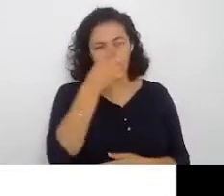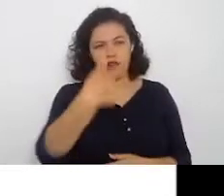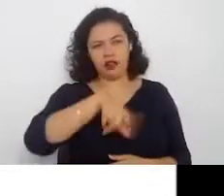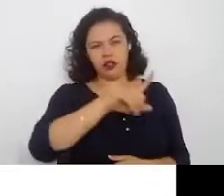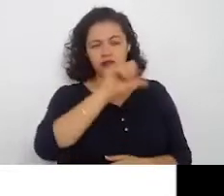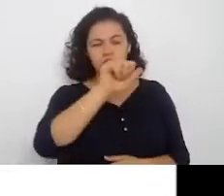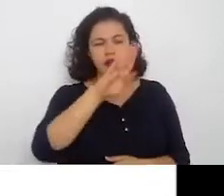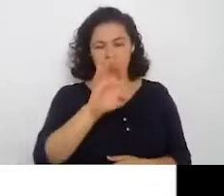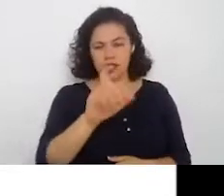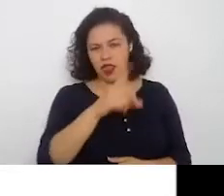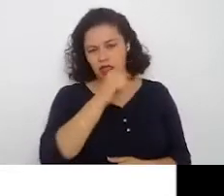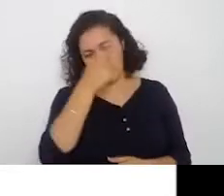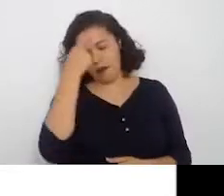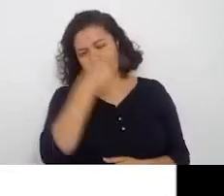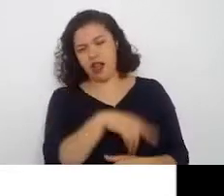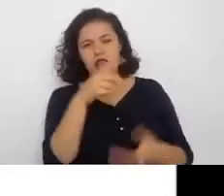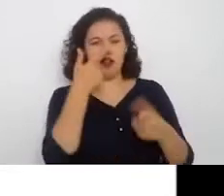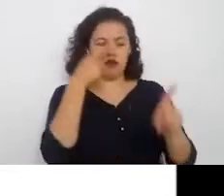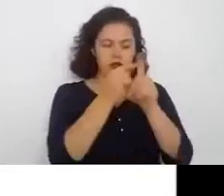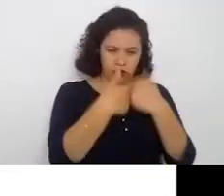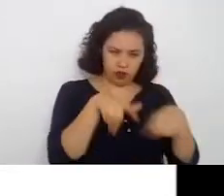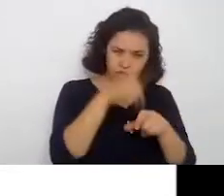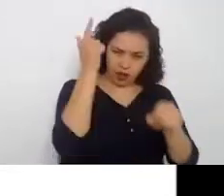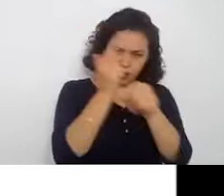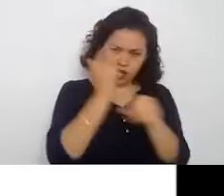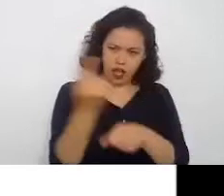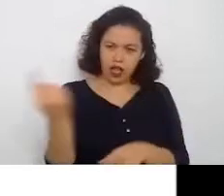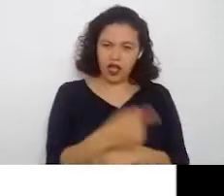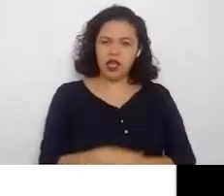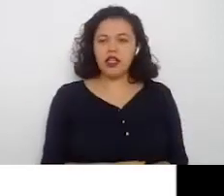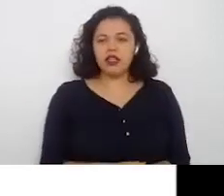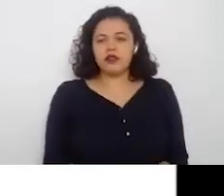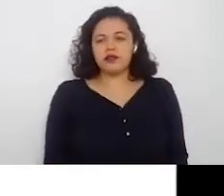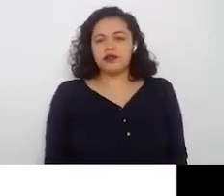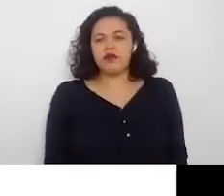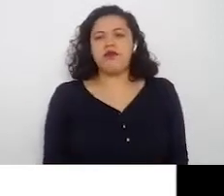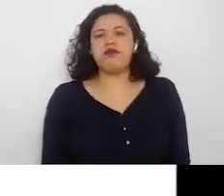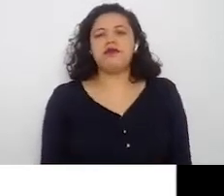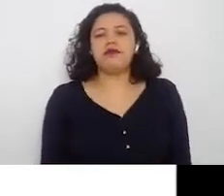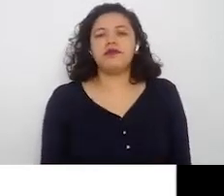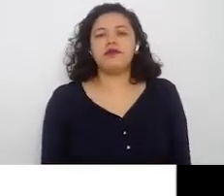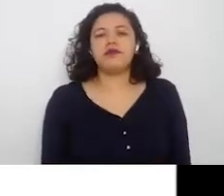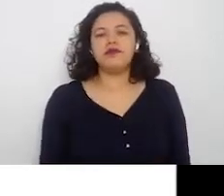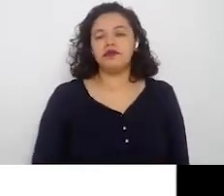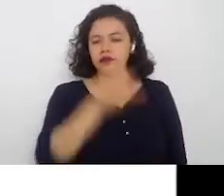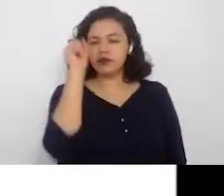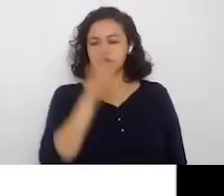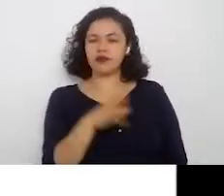del objeto social, que lo identifican y que suman, tal y como lo redactan